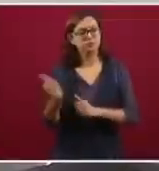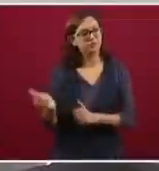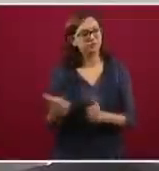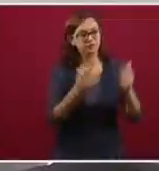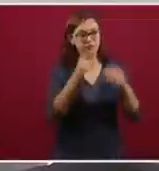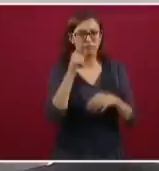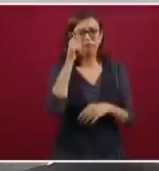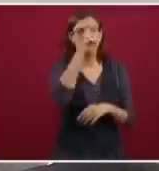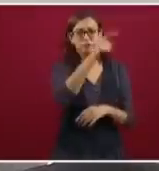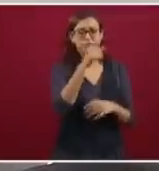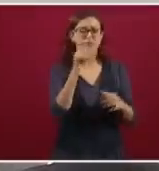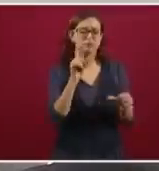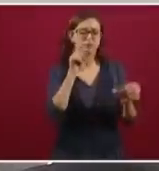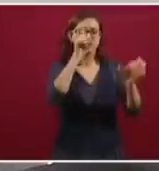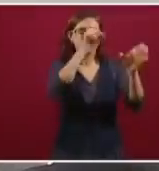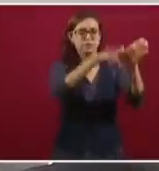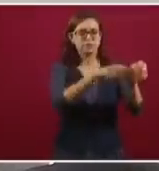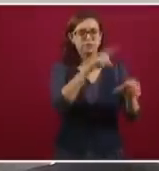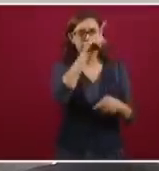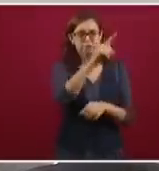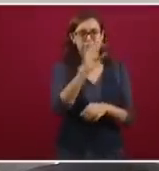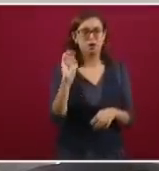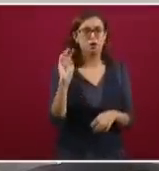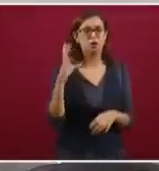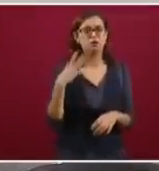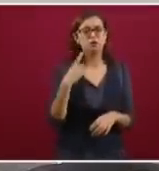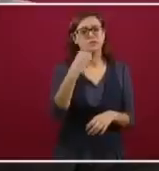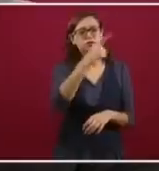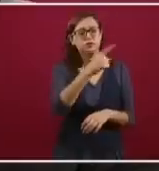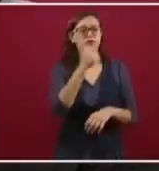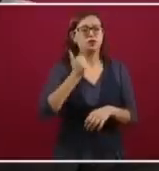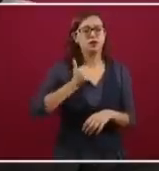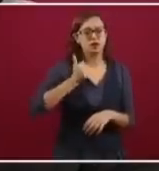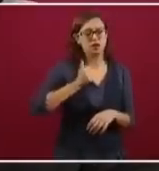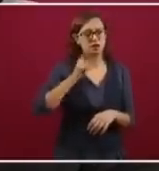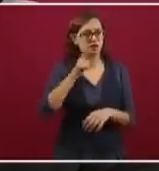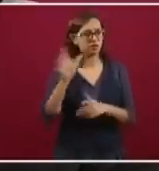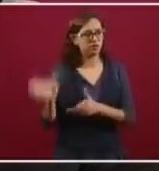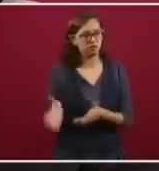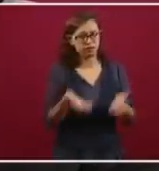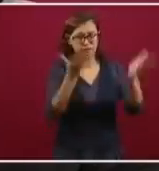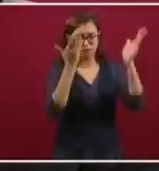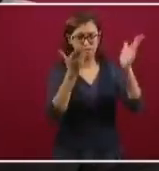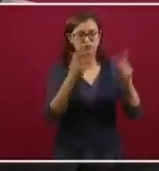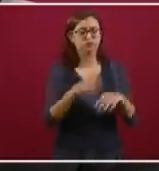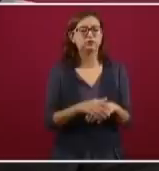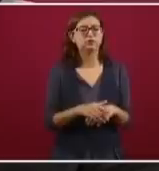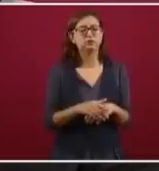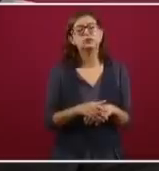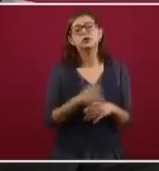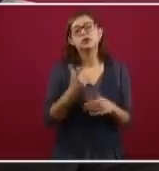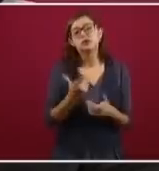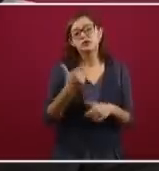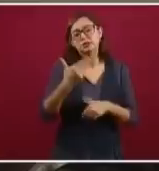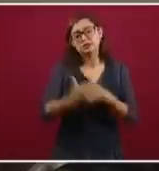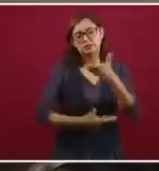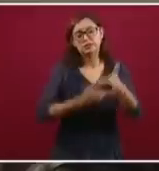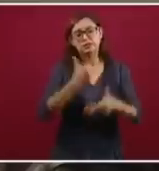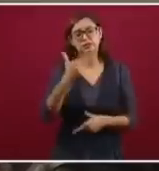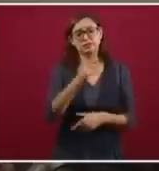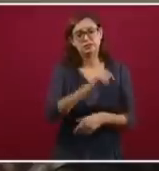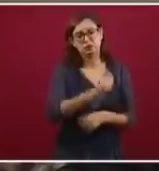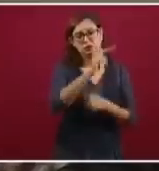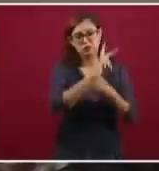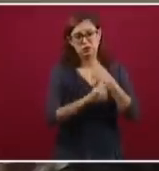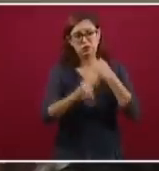de la Policía Federal a Washington y Canadá y a cargo del Servicio Exterior Mexicano